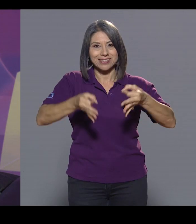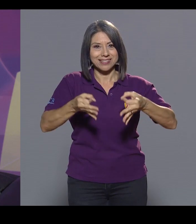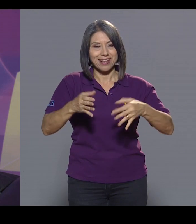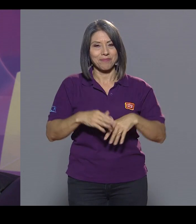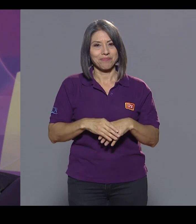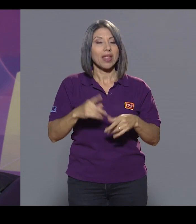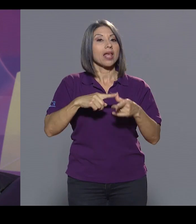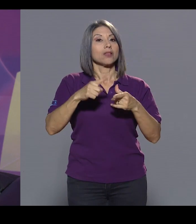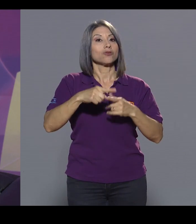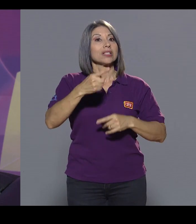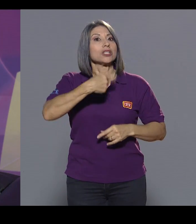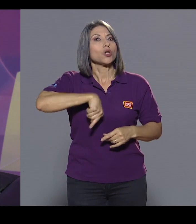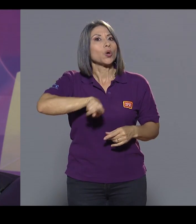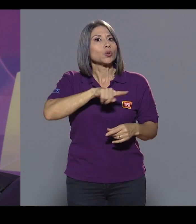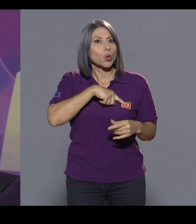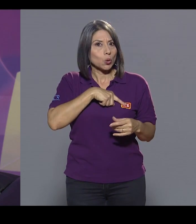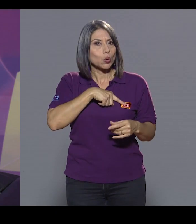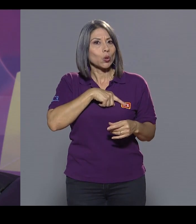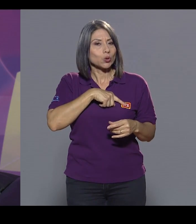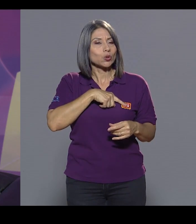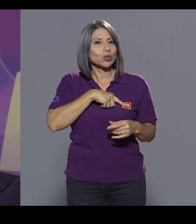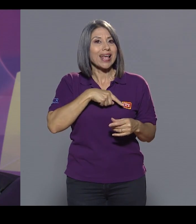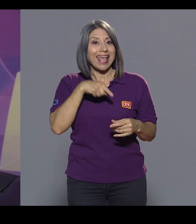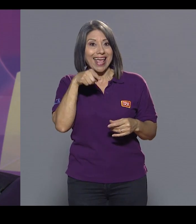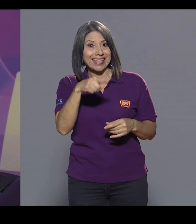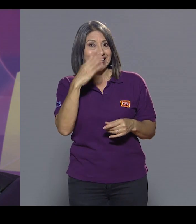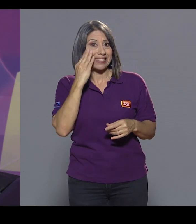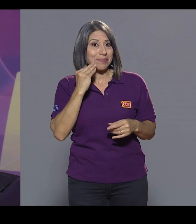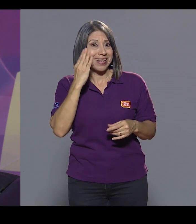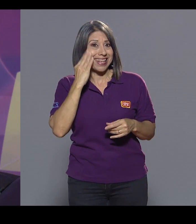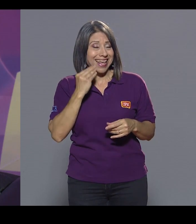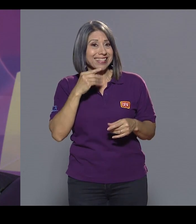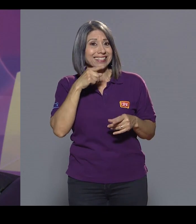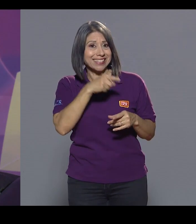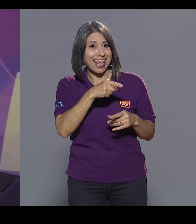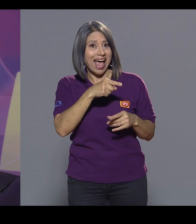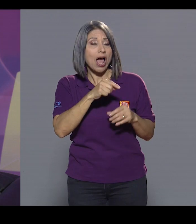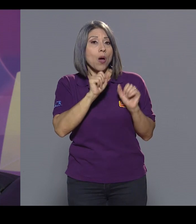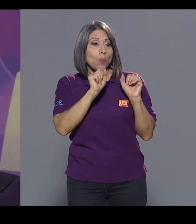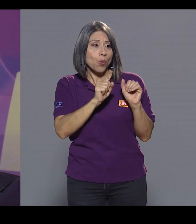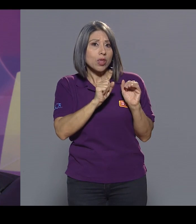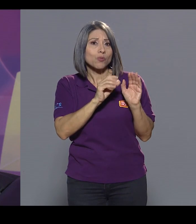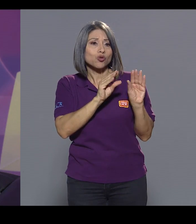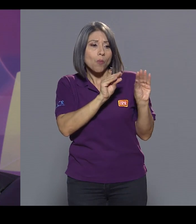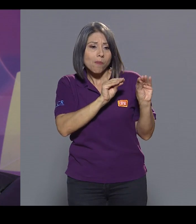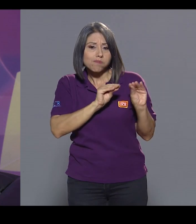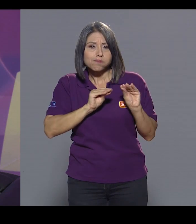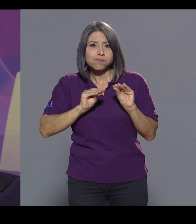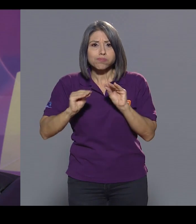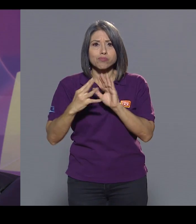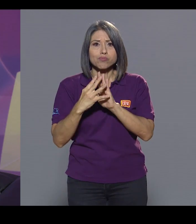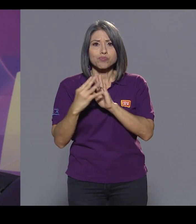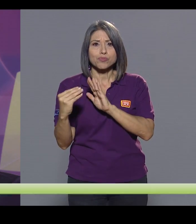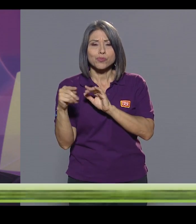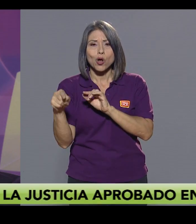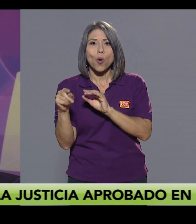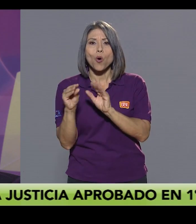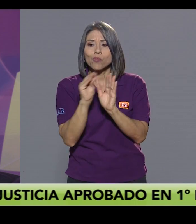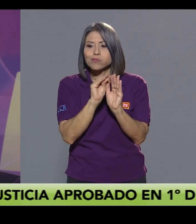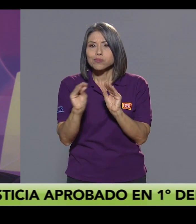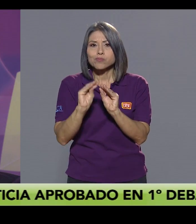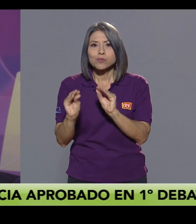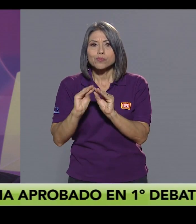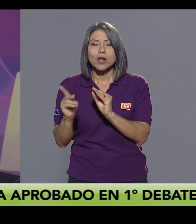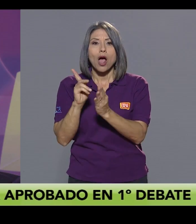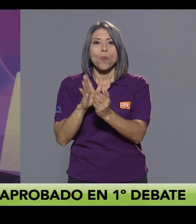trasladar una gran parte de esa experiencia a un proyecto de ley que